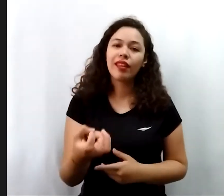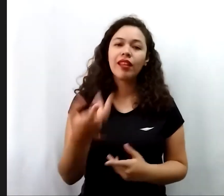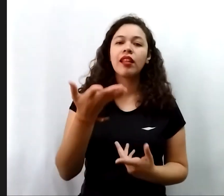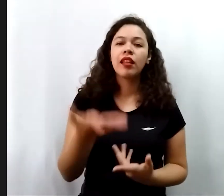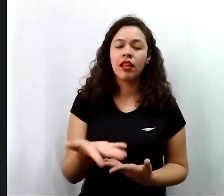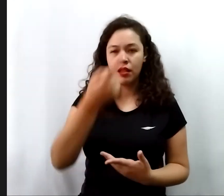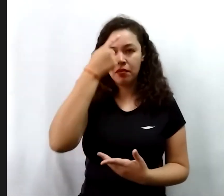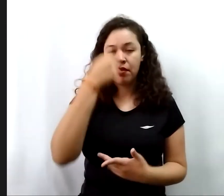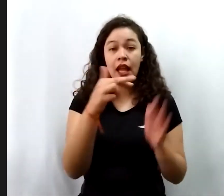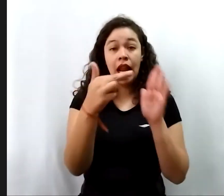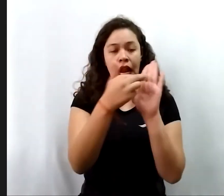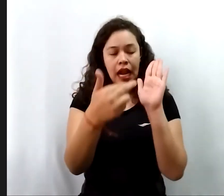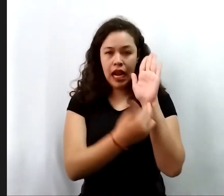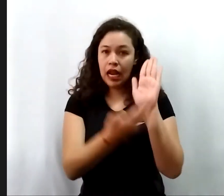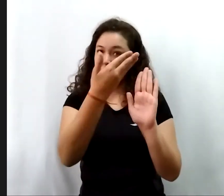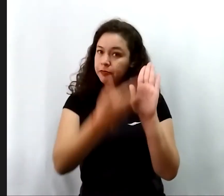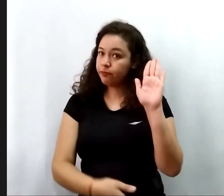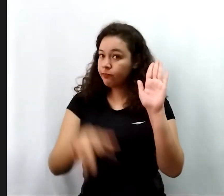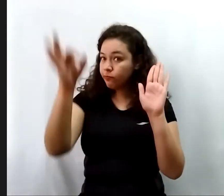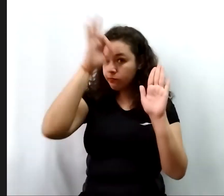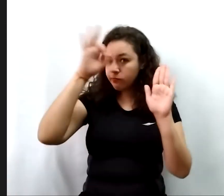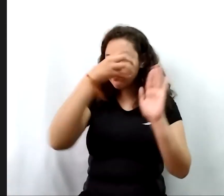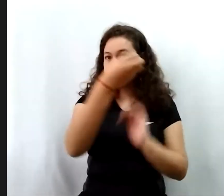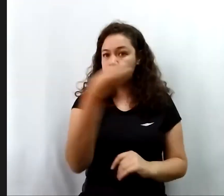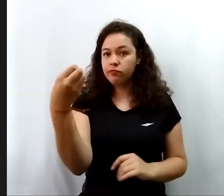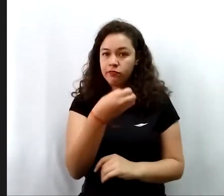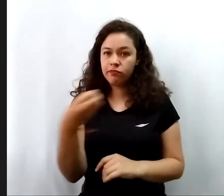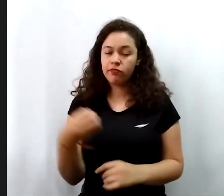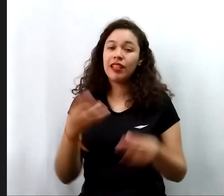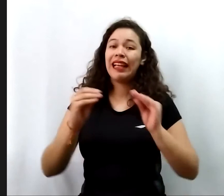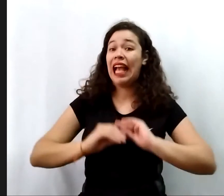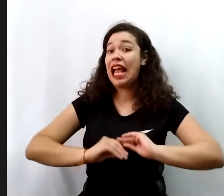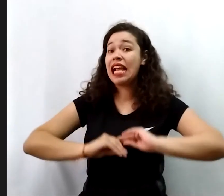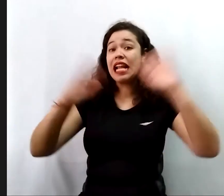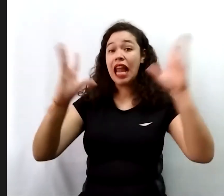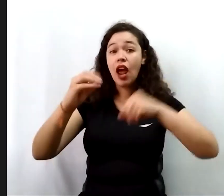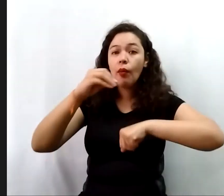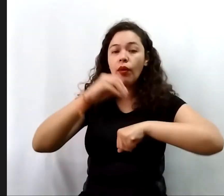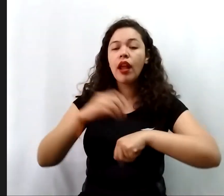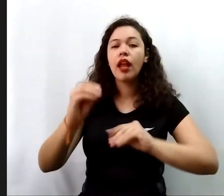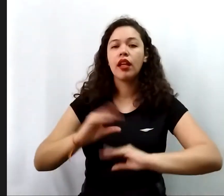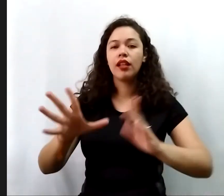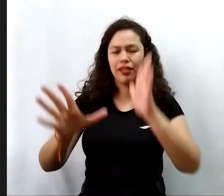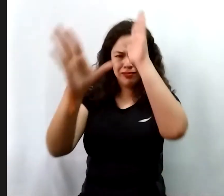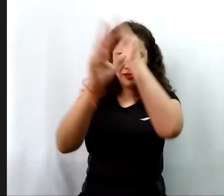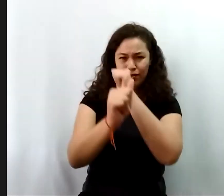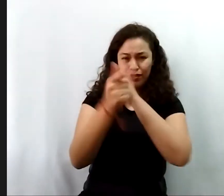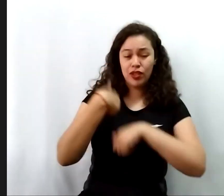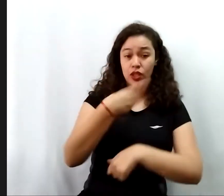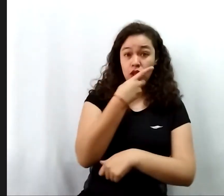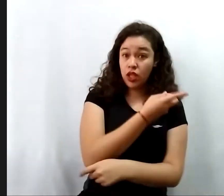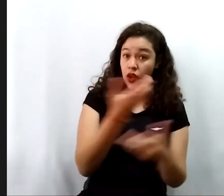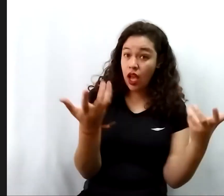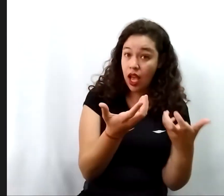las reglas, para eso es tu filosofía organizacional. Tener claridad y ser congruente entre lo que dices que haces